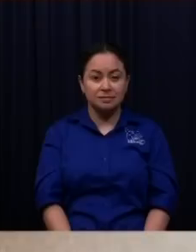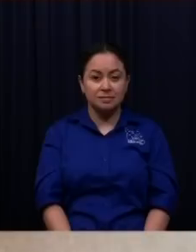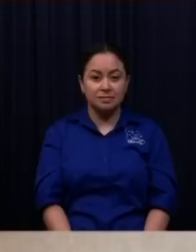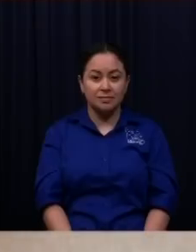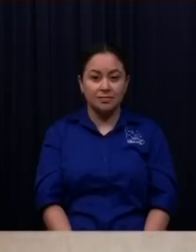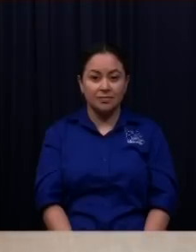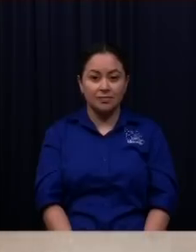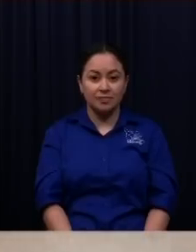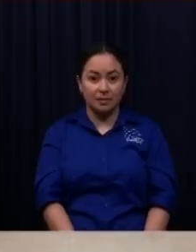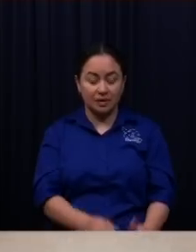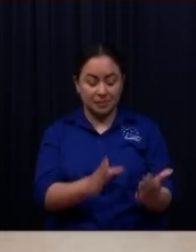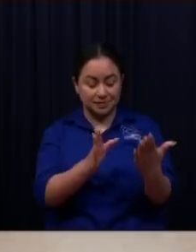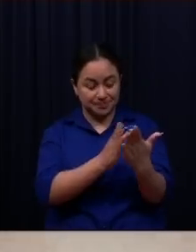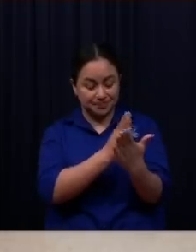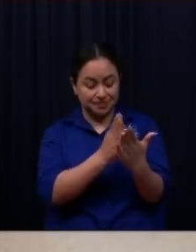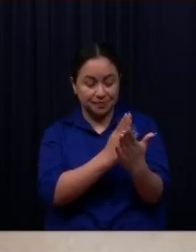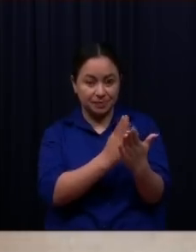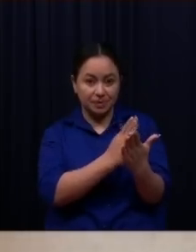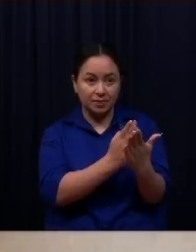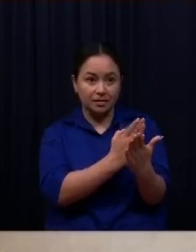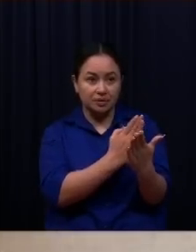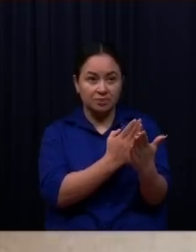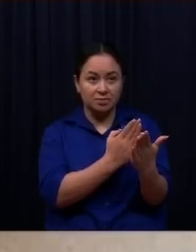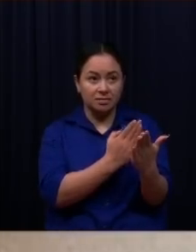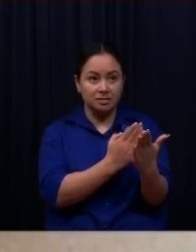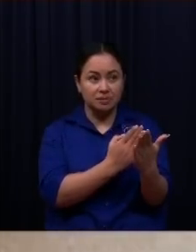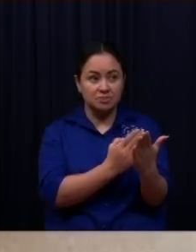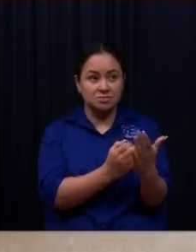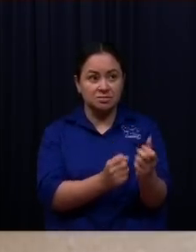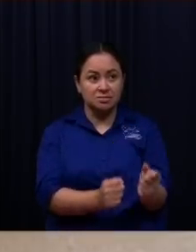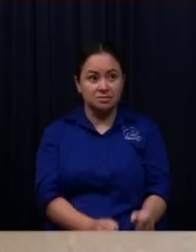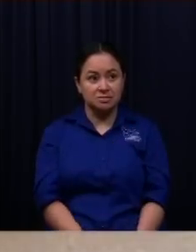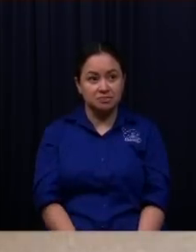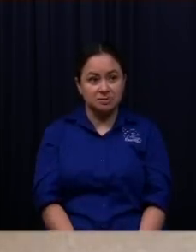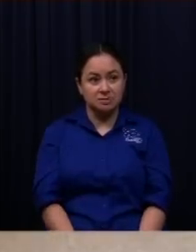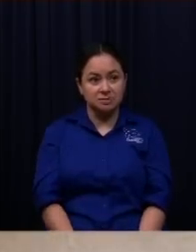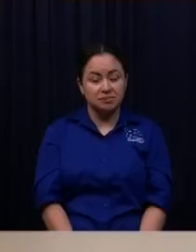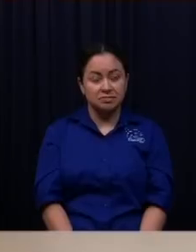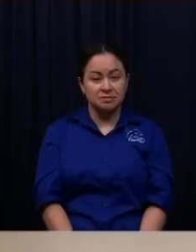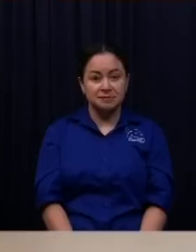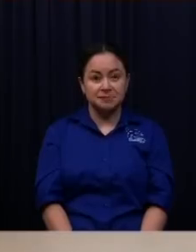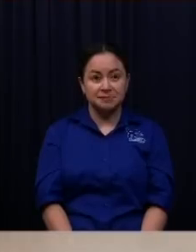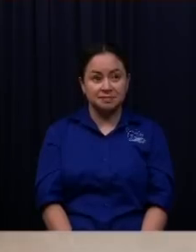me acompañara para que la pudiéramos leer. ¿Cuatro qué era?